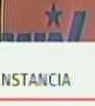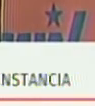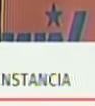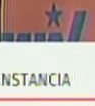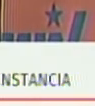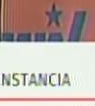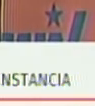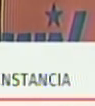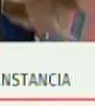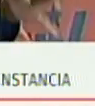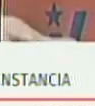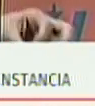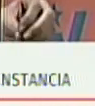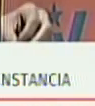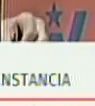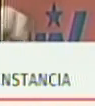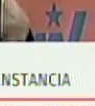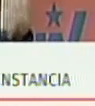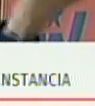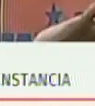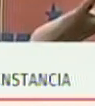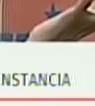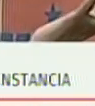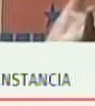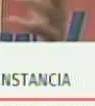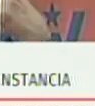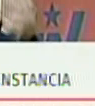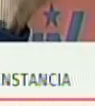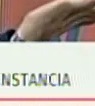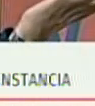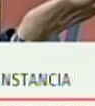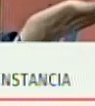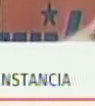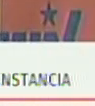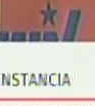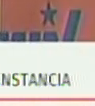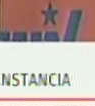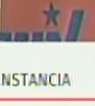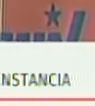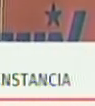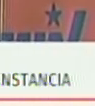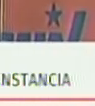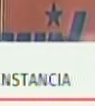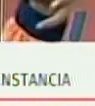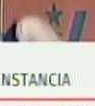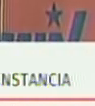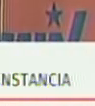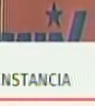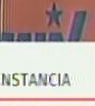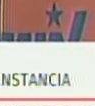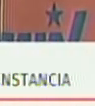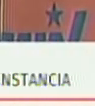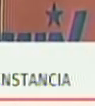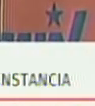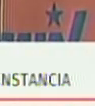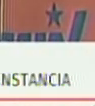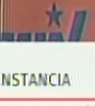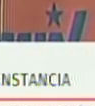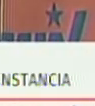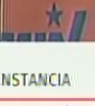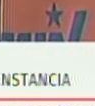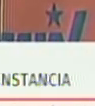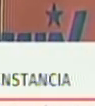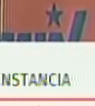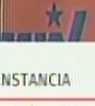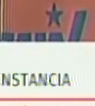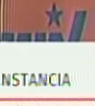de coca en Colombia, la misma fuente aseguró la semana pasada en la Junta de Estupefacientes que las Fuerzas Armadas venezolanas